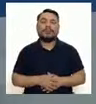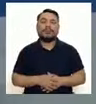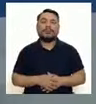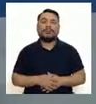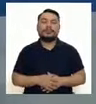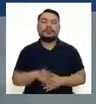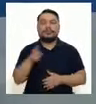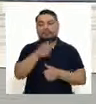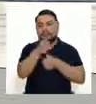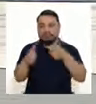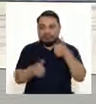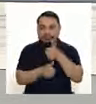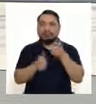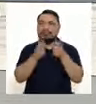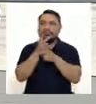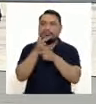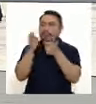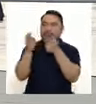los